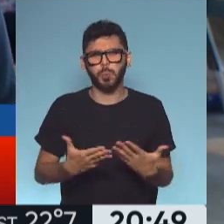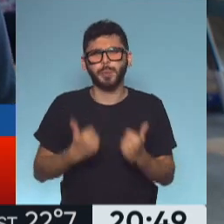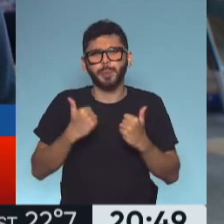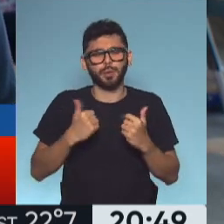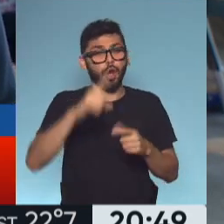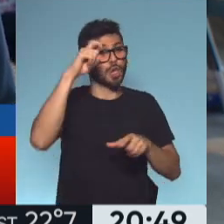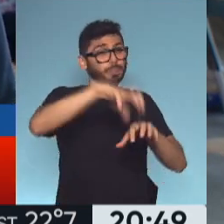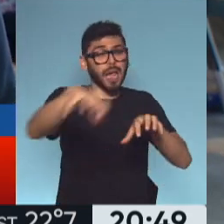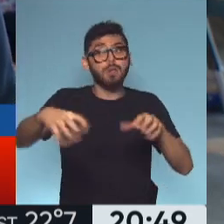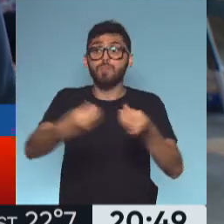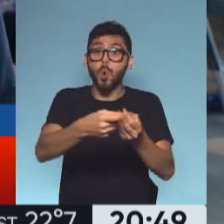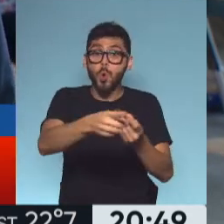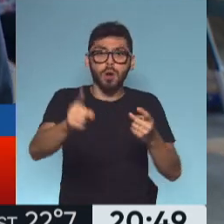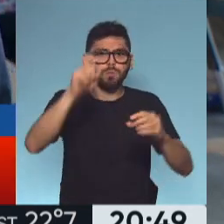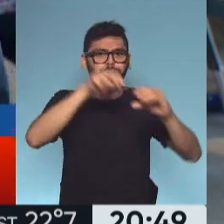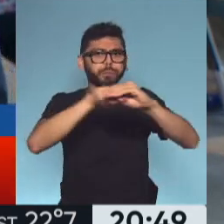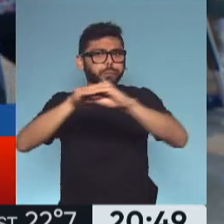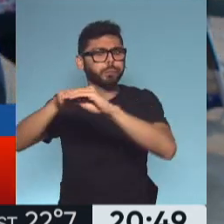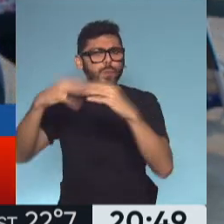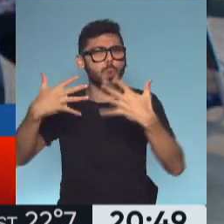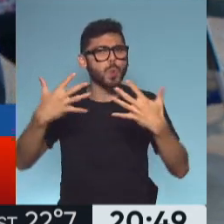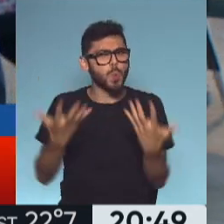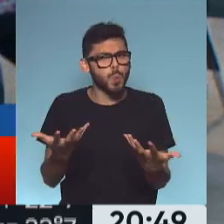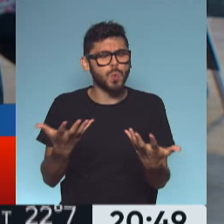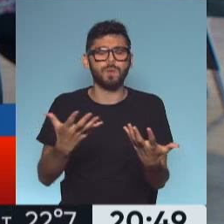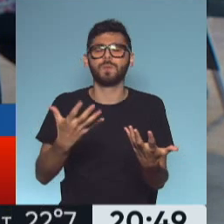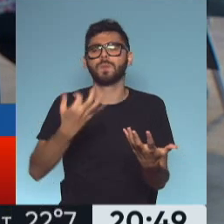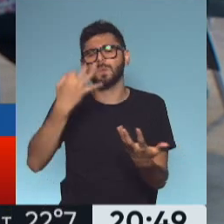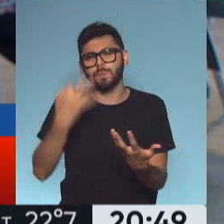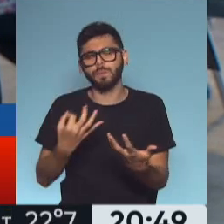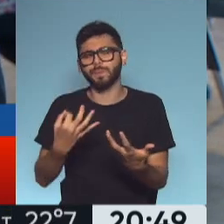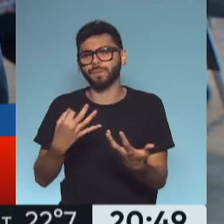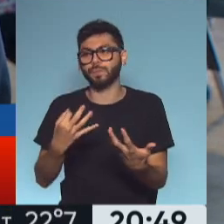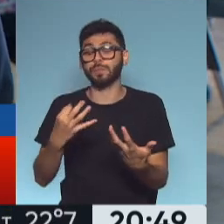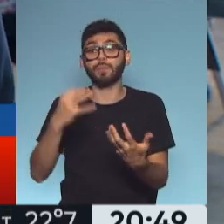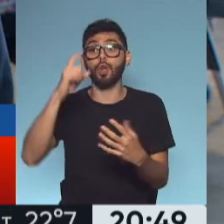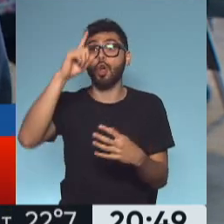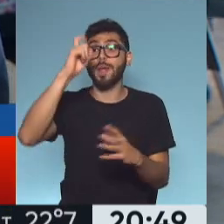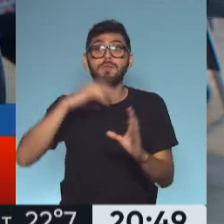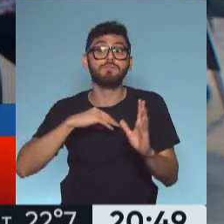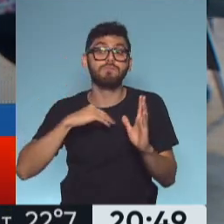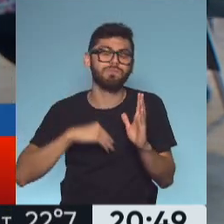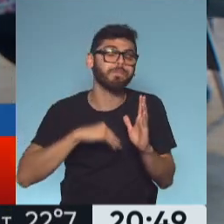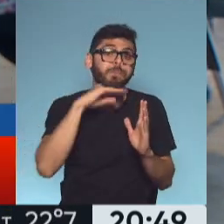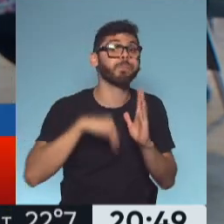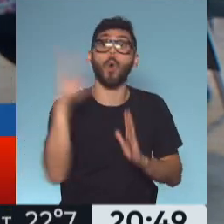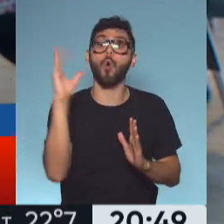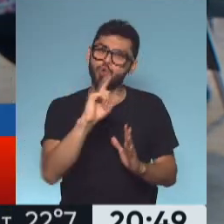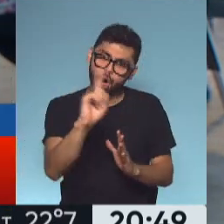muchos hospitales una ocupación muy alta de las camas de terapia intensiva. Si bien no está saturado el sistema de